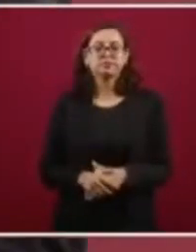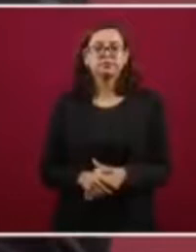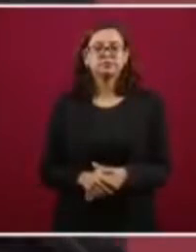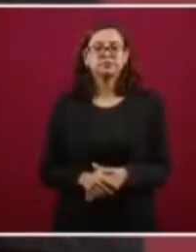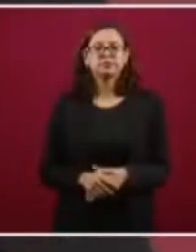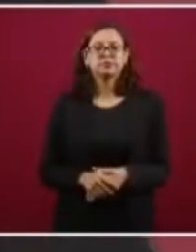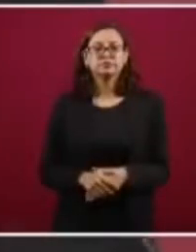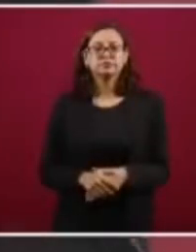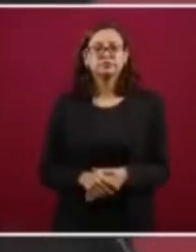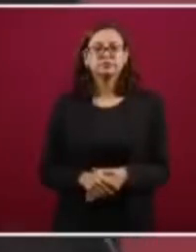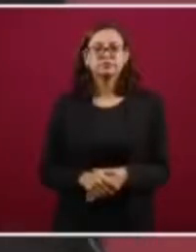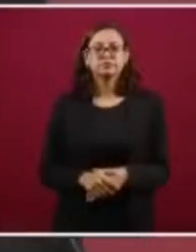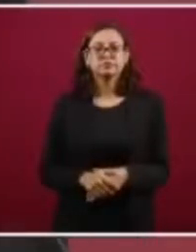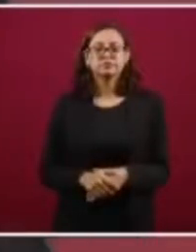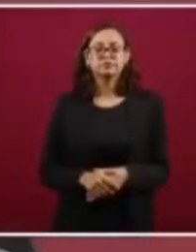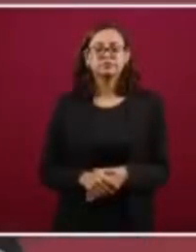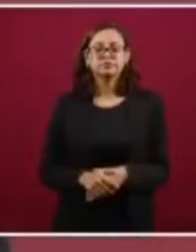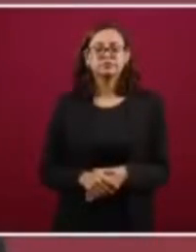Se quiere saber